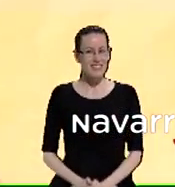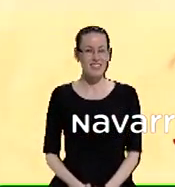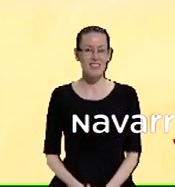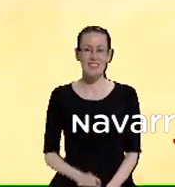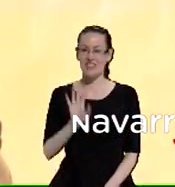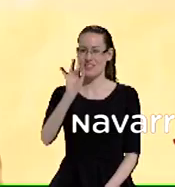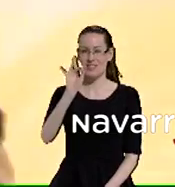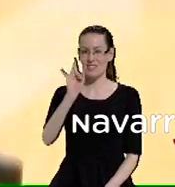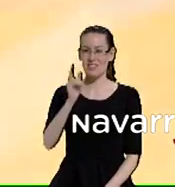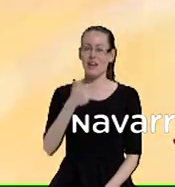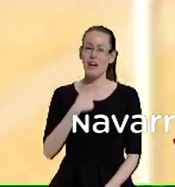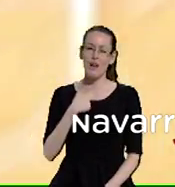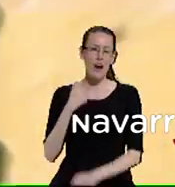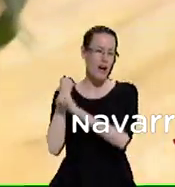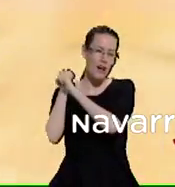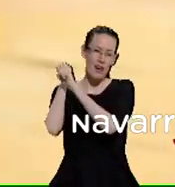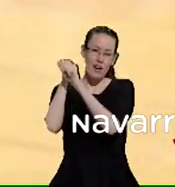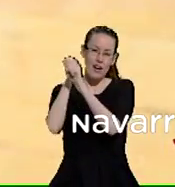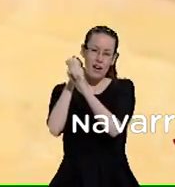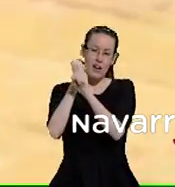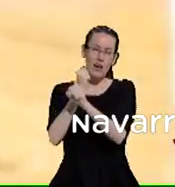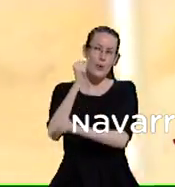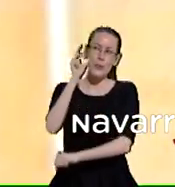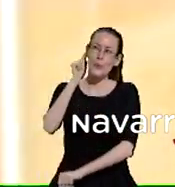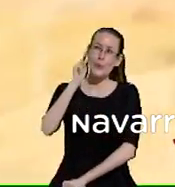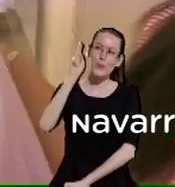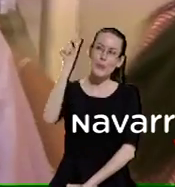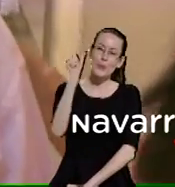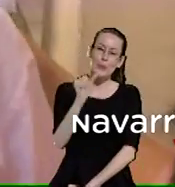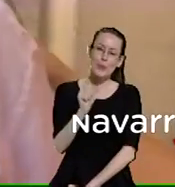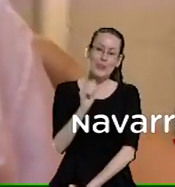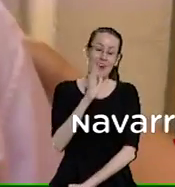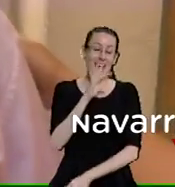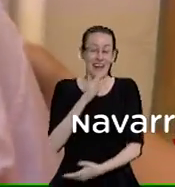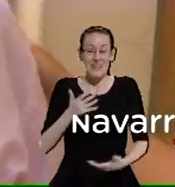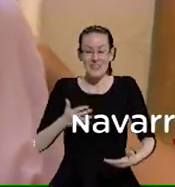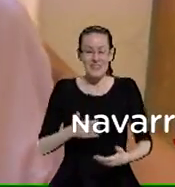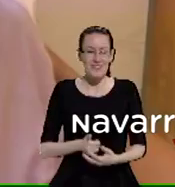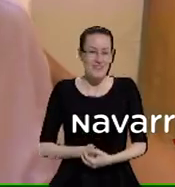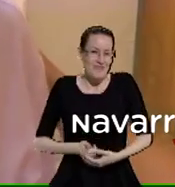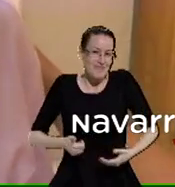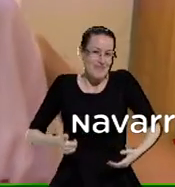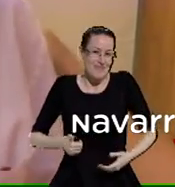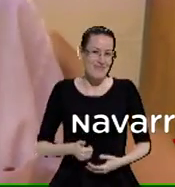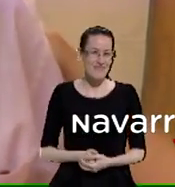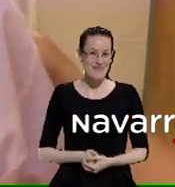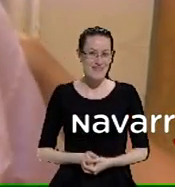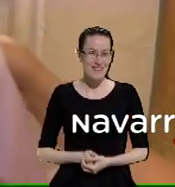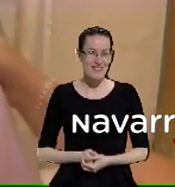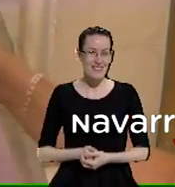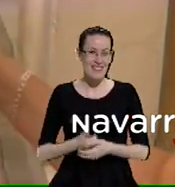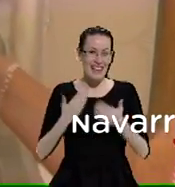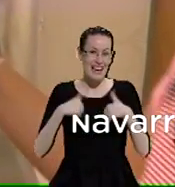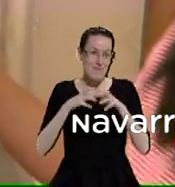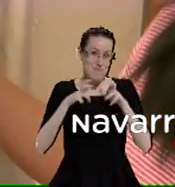Yo es que le llevo muchos años, ¿sabes? Le llevo muchos años y ahora pues digo, ya he engordado, me he